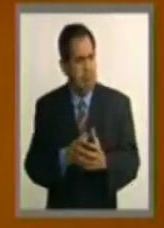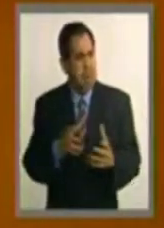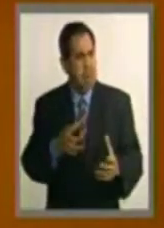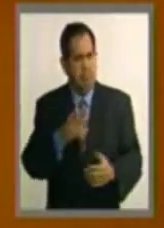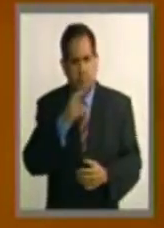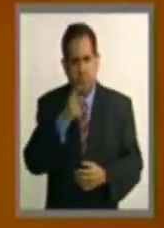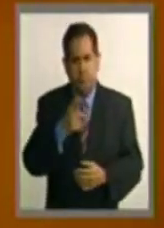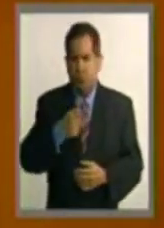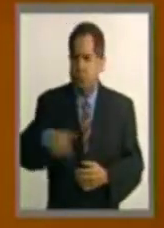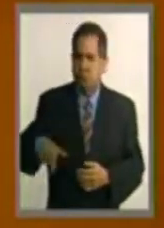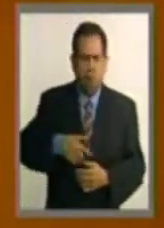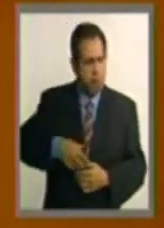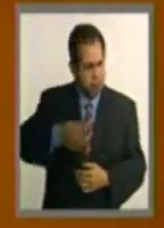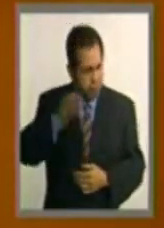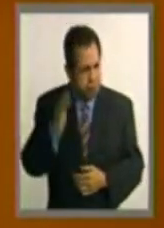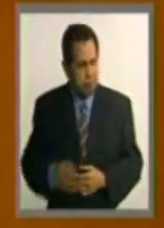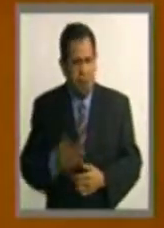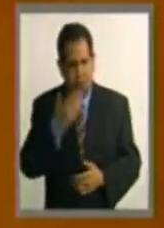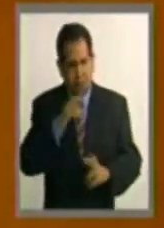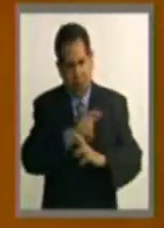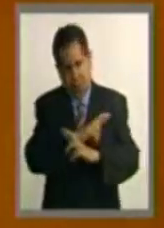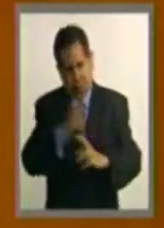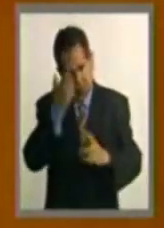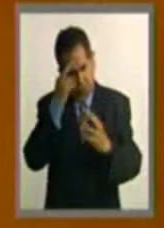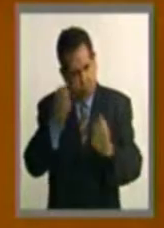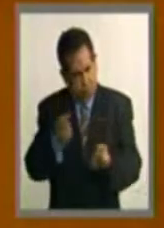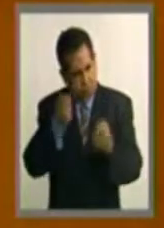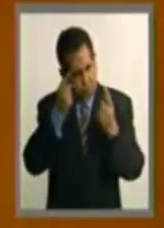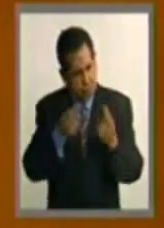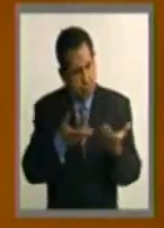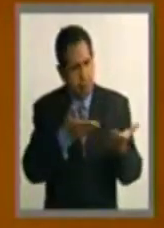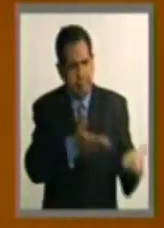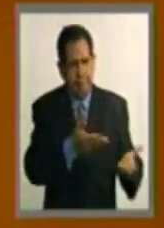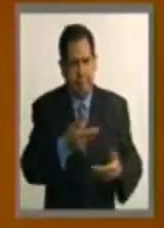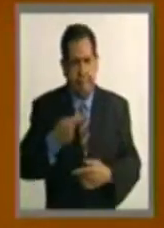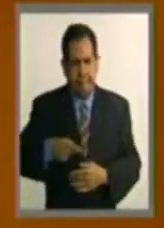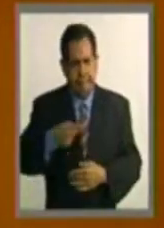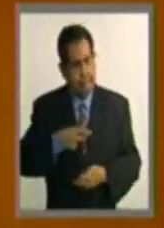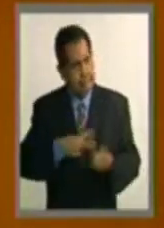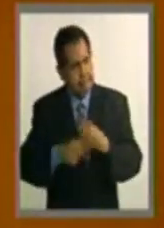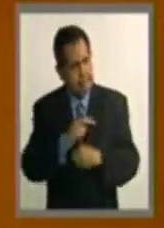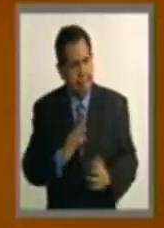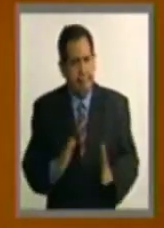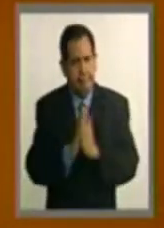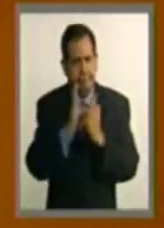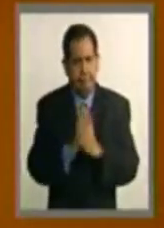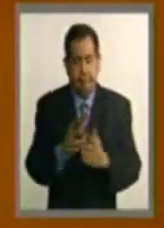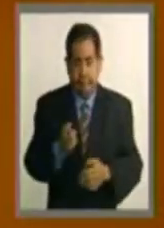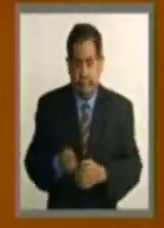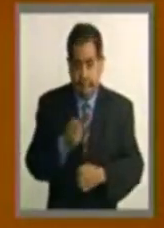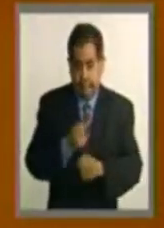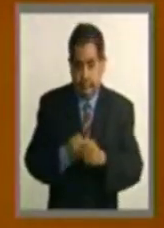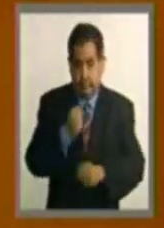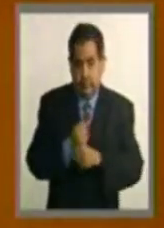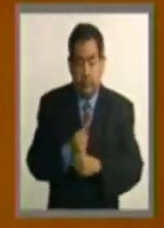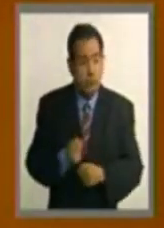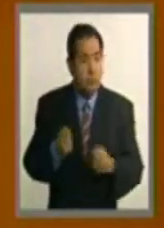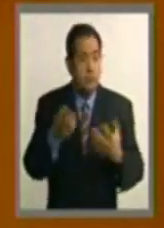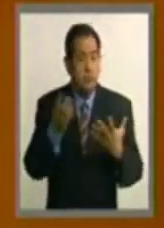crecimiento, aceptación, reconocimiento de las gentes que participan. Este año tuvimos